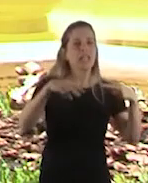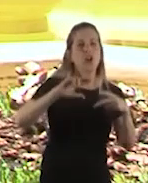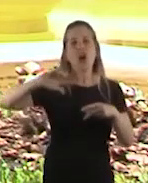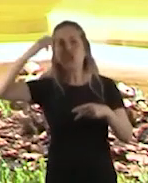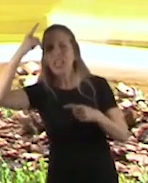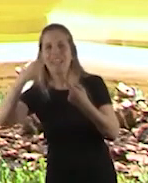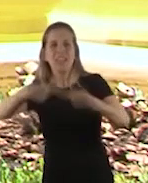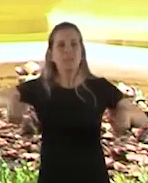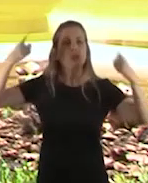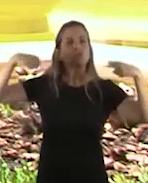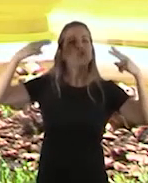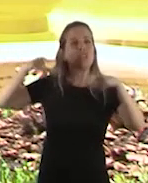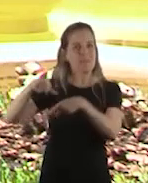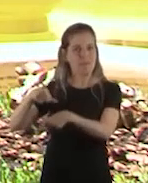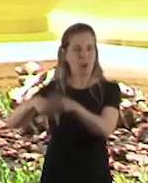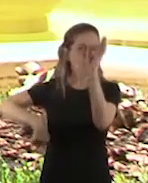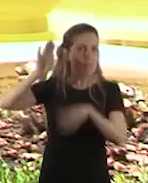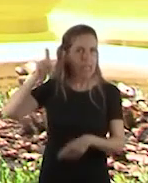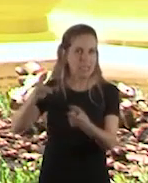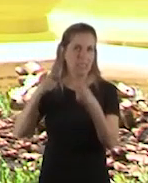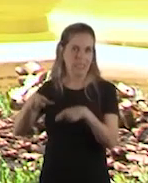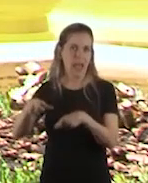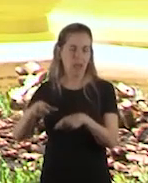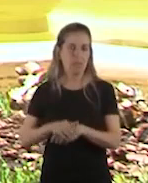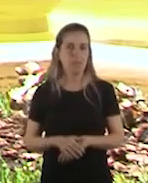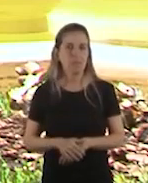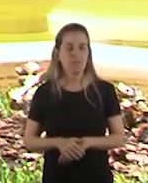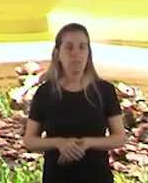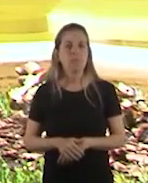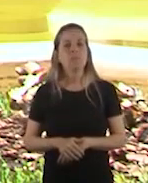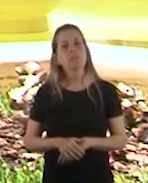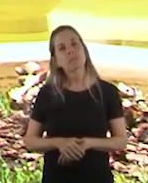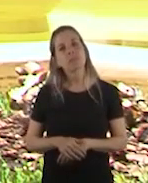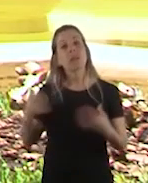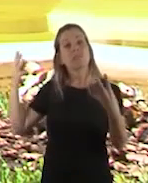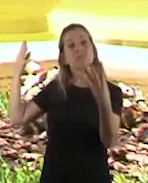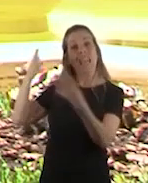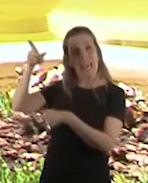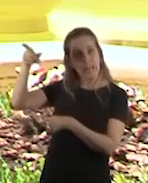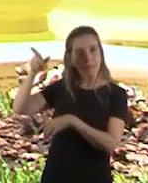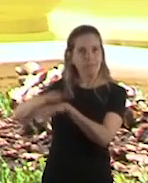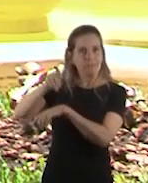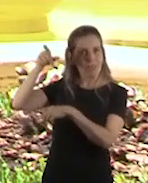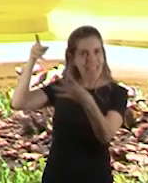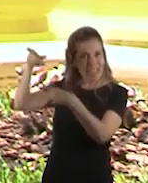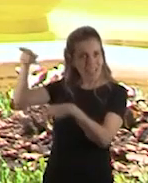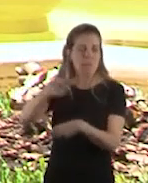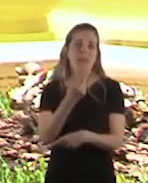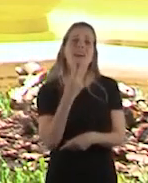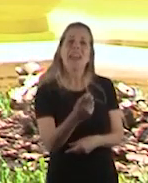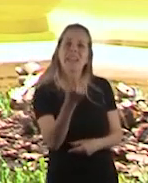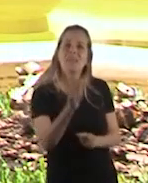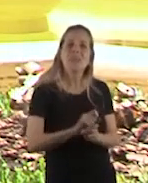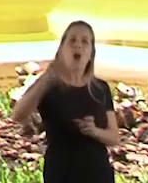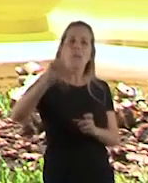la hotelería y el sector gastronómico. Con la guerra que disparó los precios de la energía,